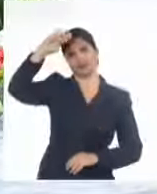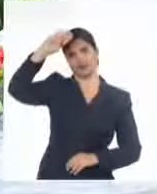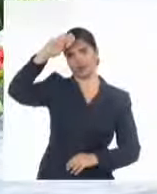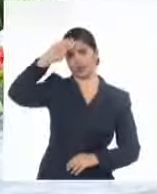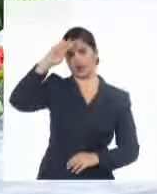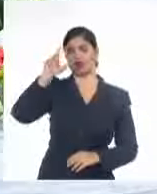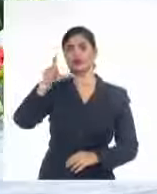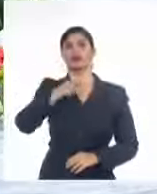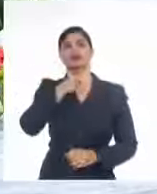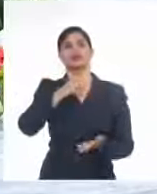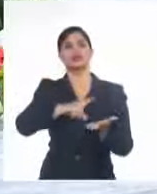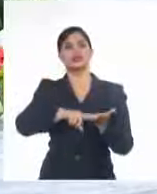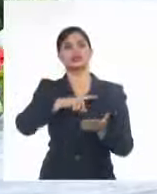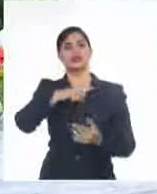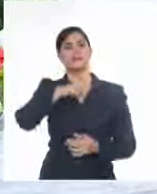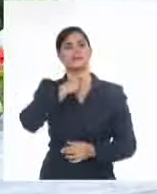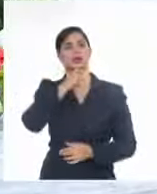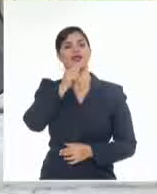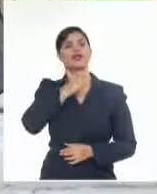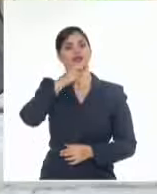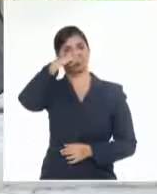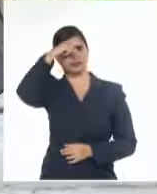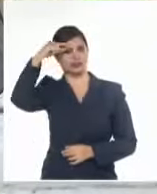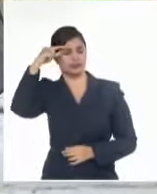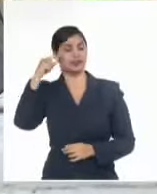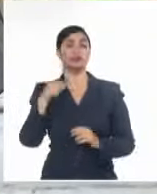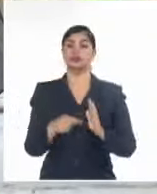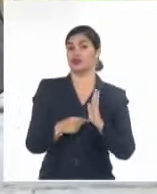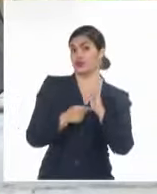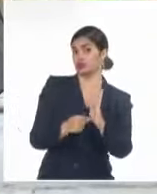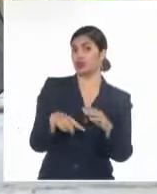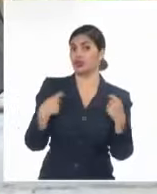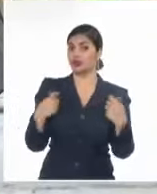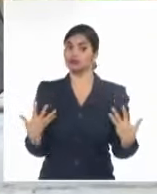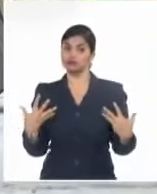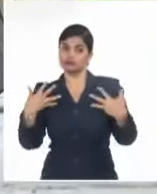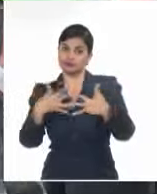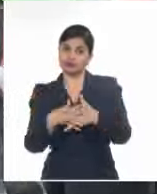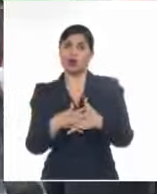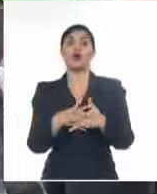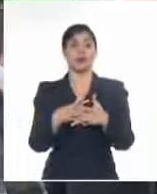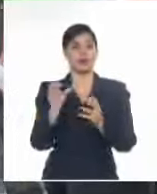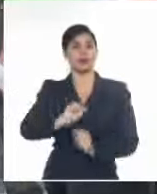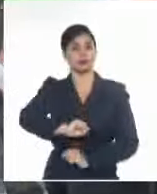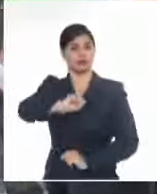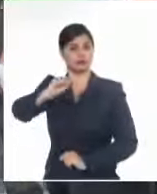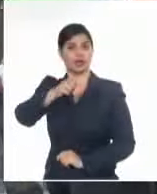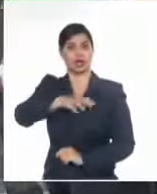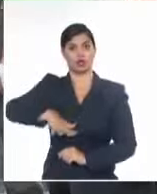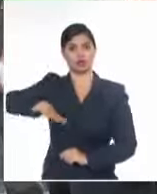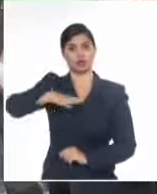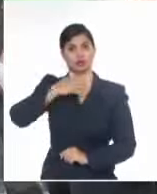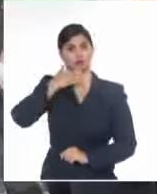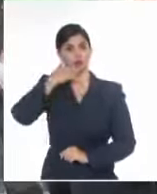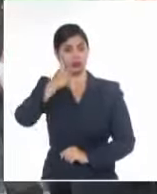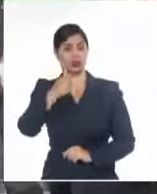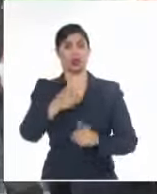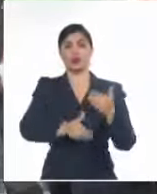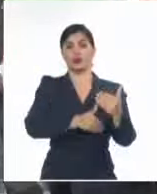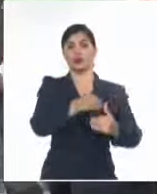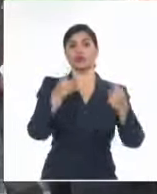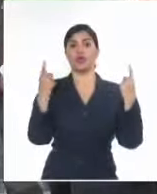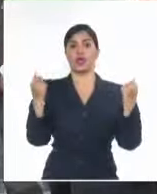la necesidad de la unidad como motor impulsor de las nuevas generaciones en la consolidación de los procesos económicos, políticos y